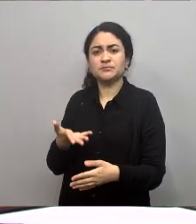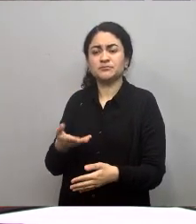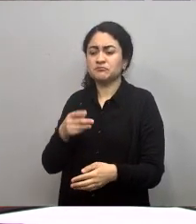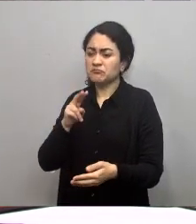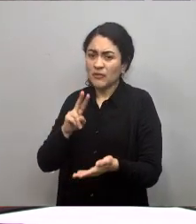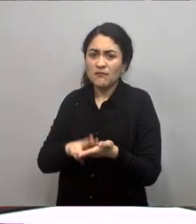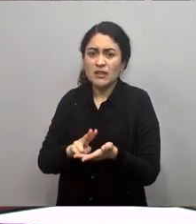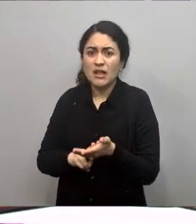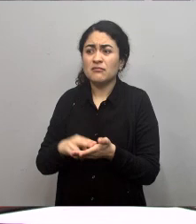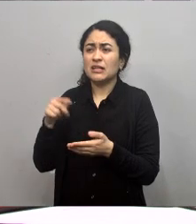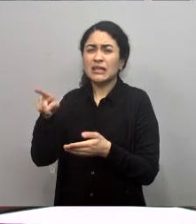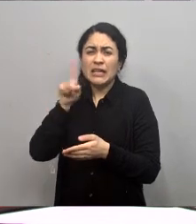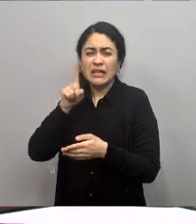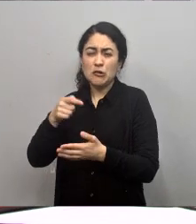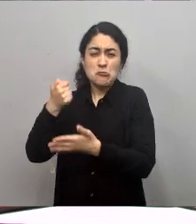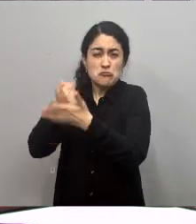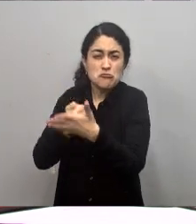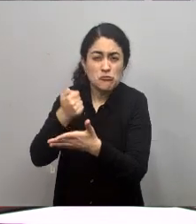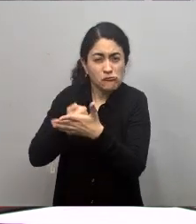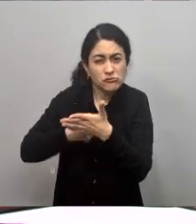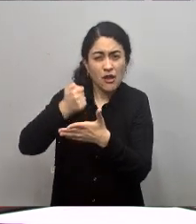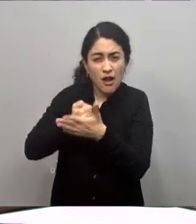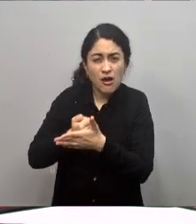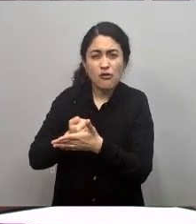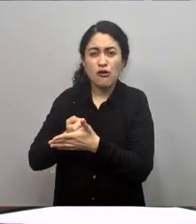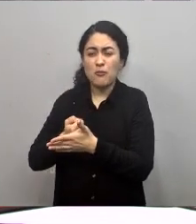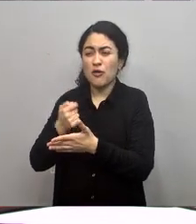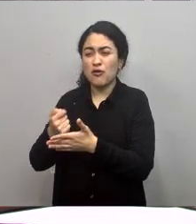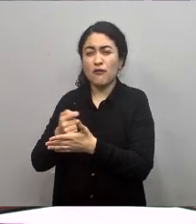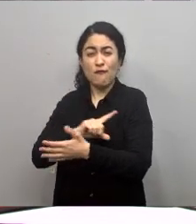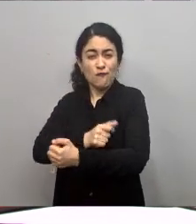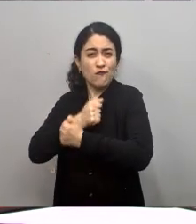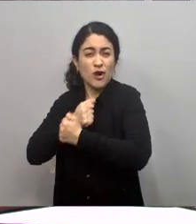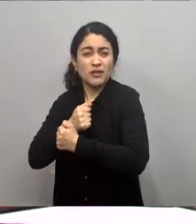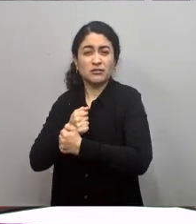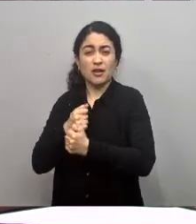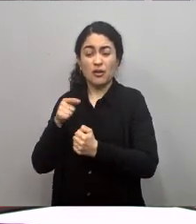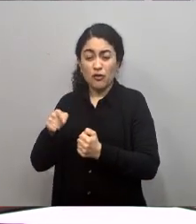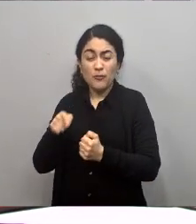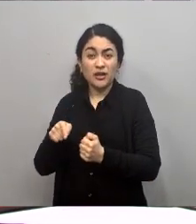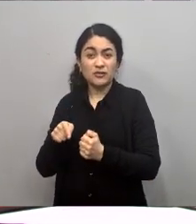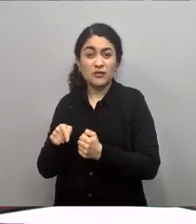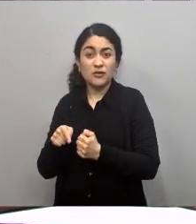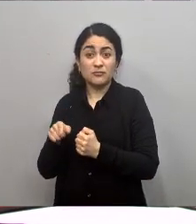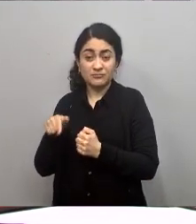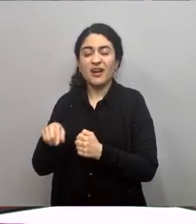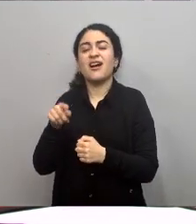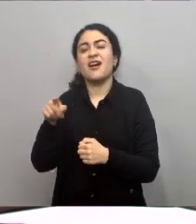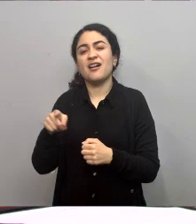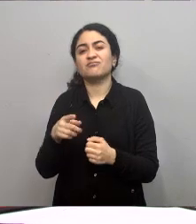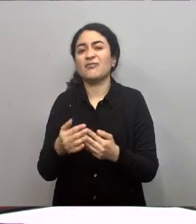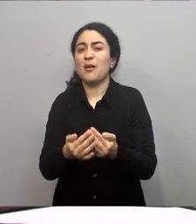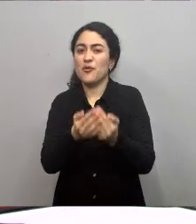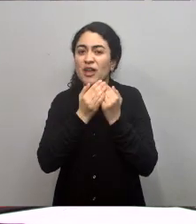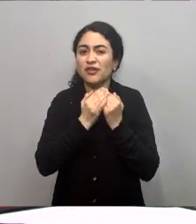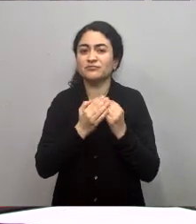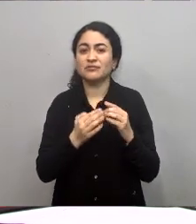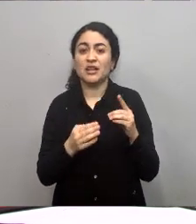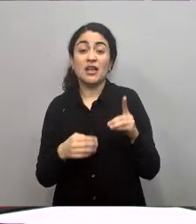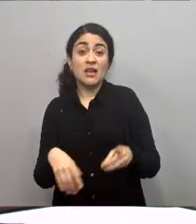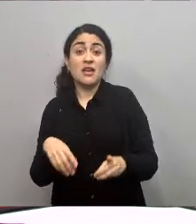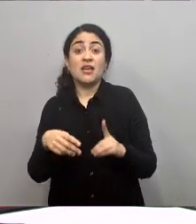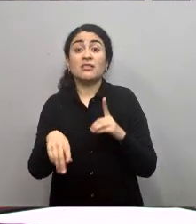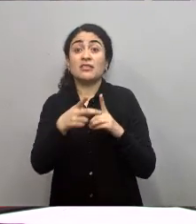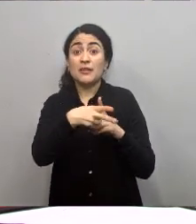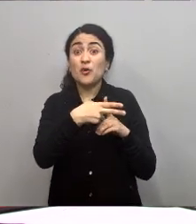quienes pusieron la impronta para marcar fuertemente lo que iba a ser este proyecto fueron fueron las bancadas de la Democracia Cristiana,